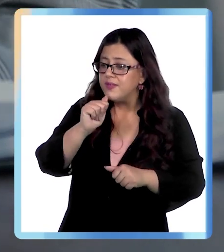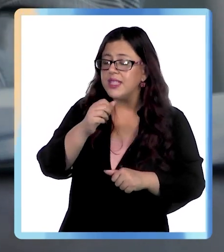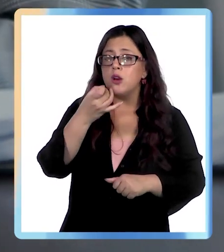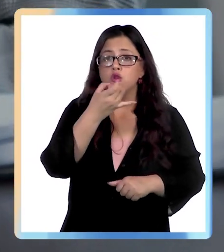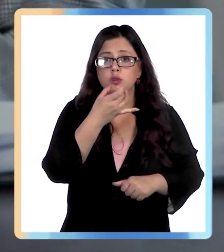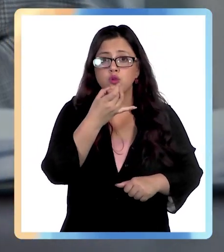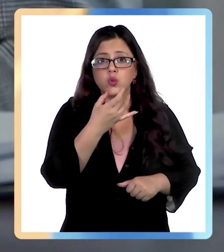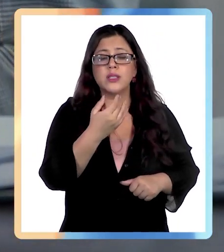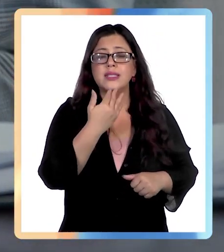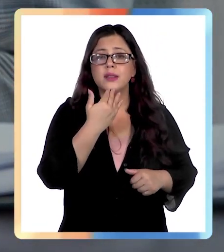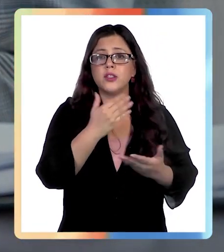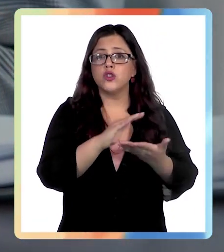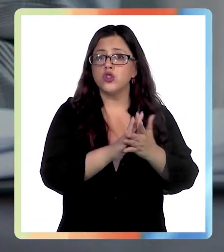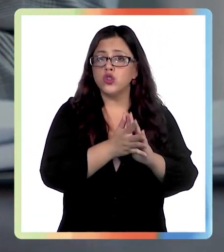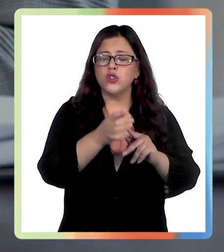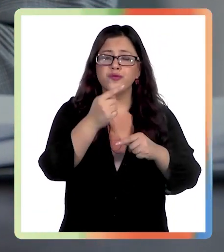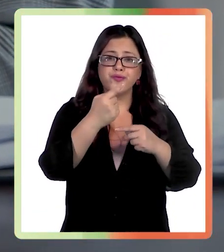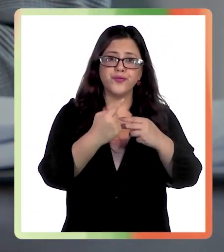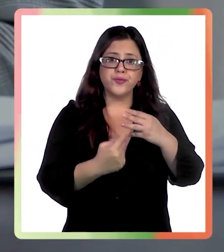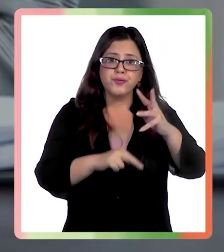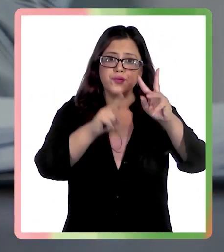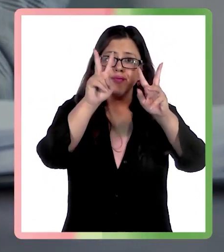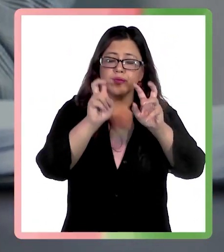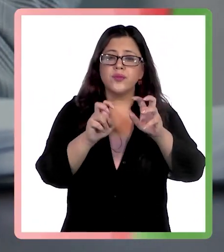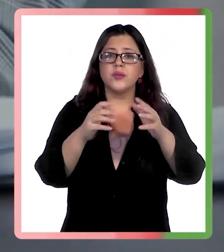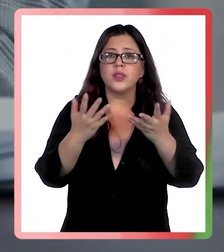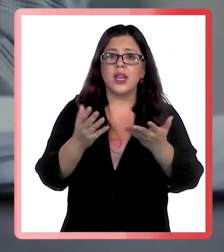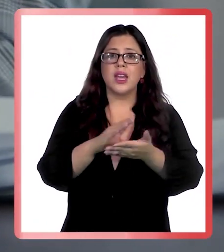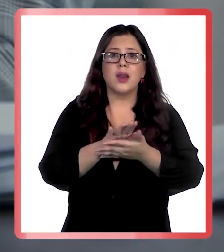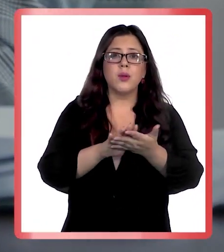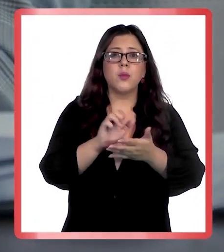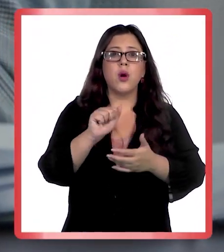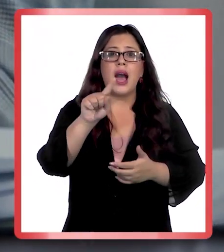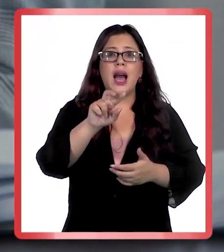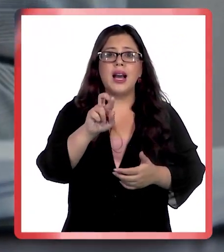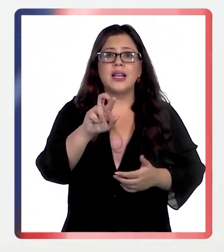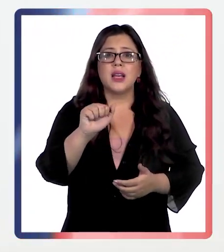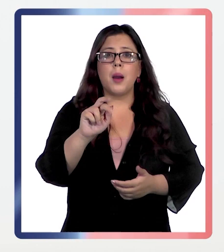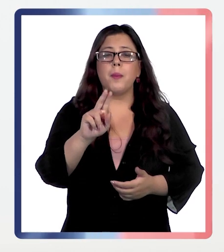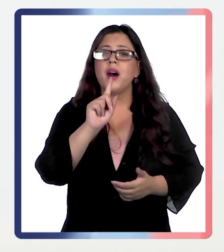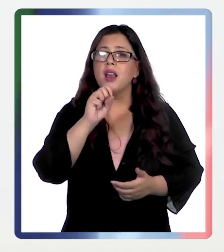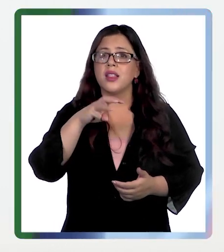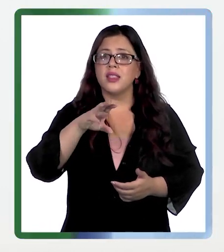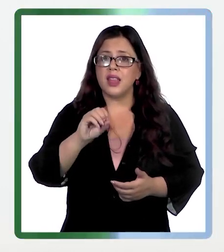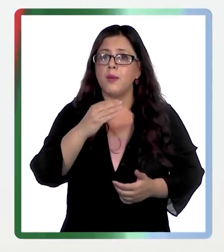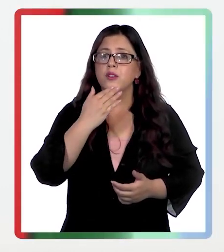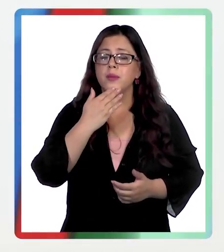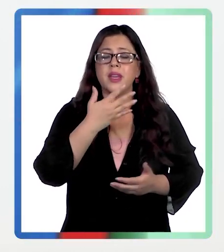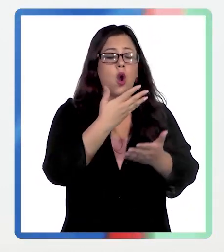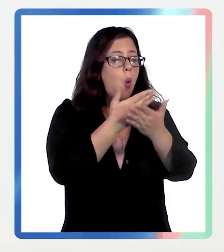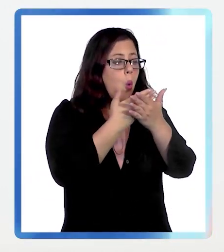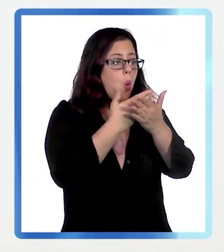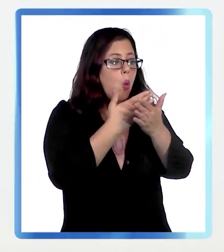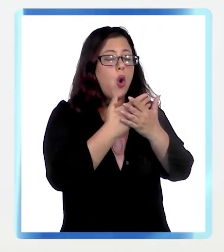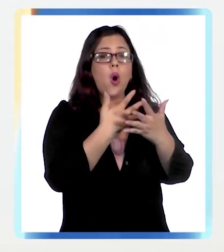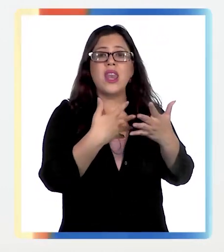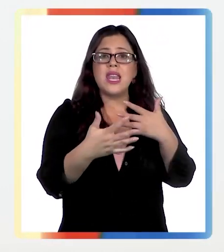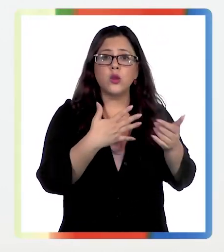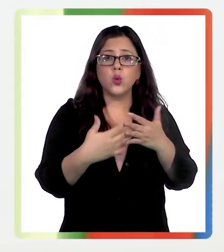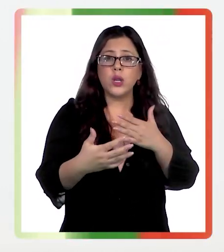las bebidas azucaradas y todo lo que contiene ciertas sustancias como aspartamo jugos naturales con alto contenido de